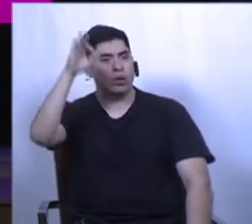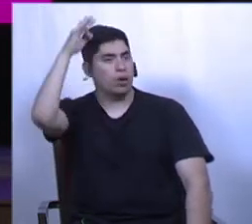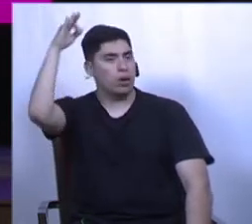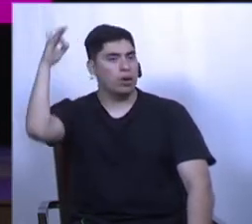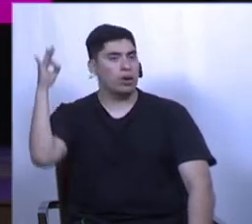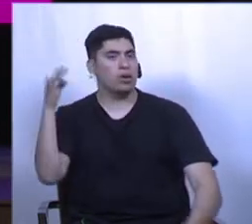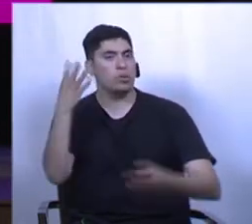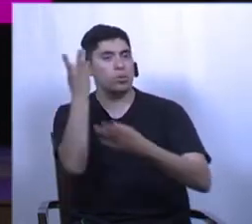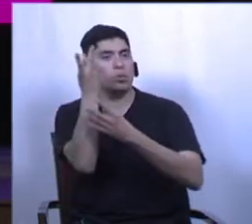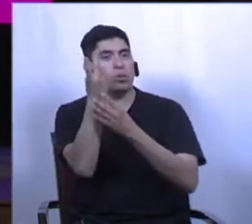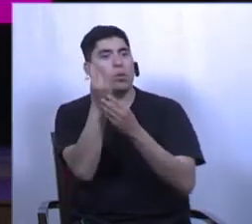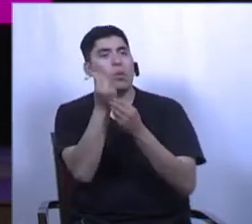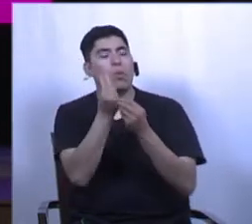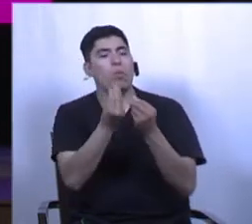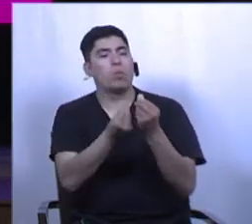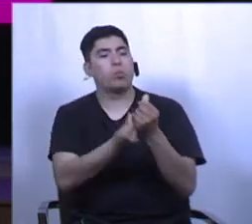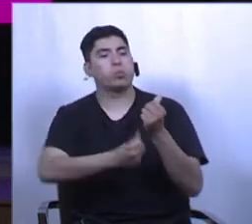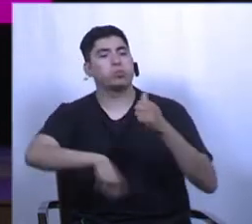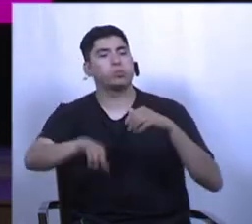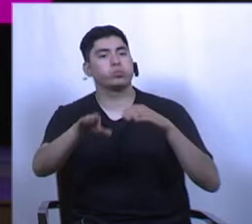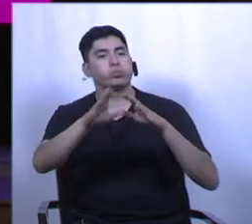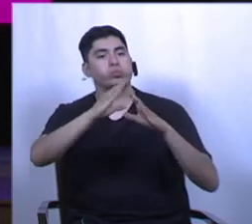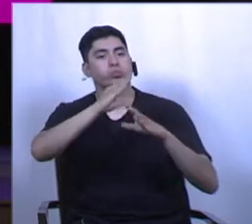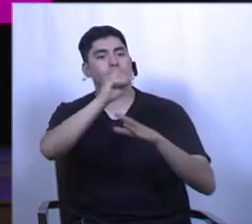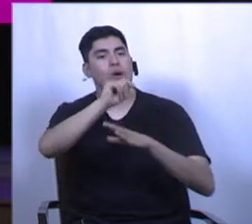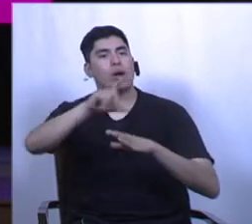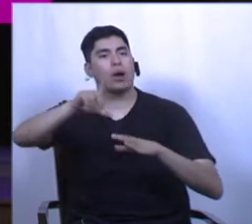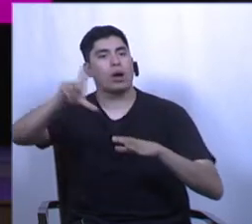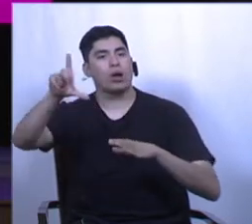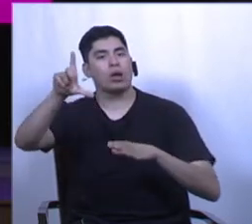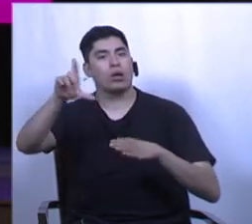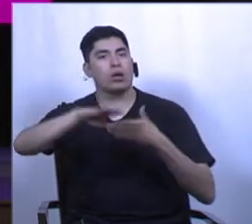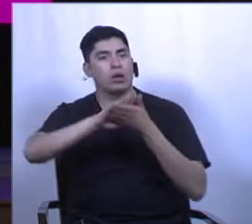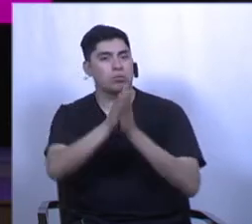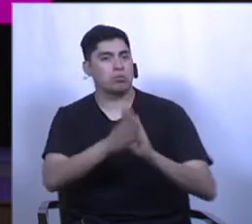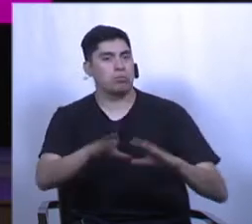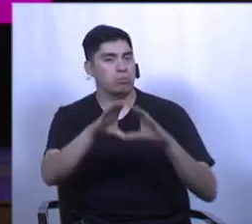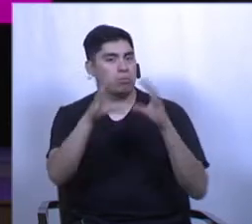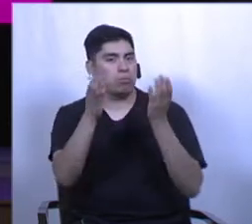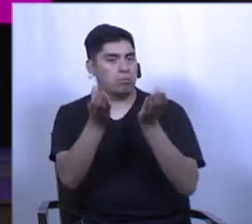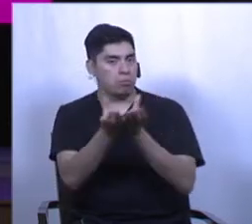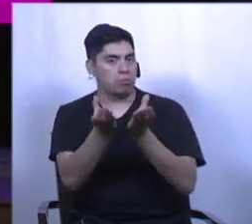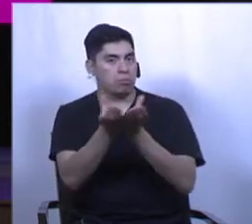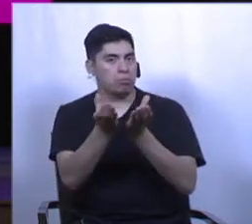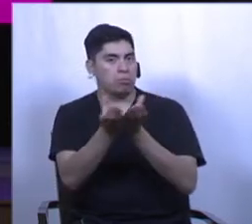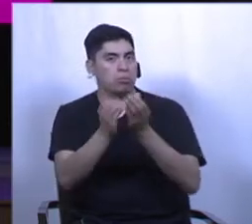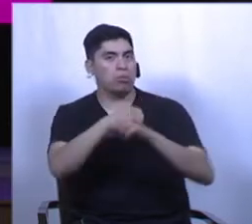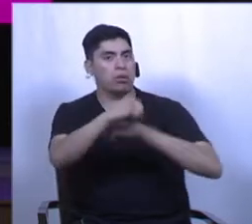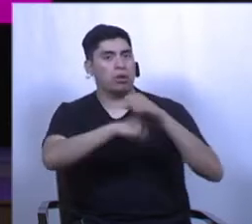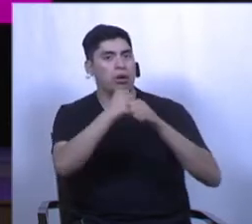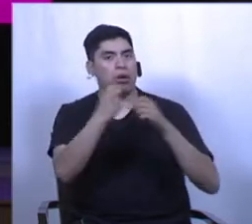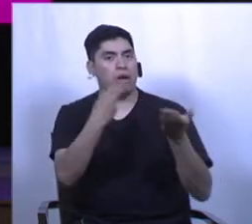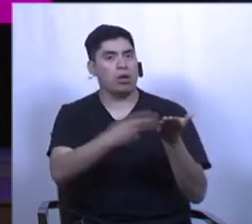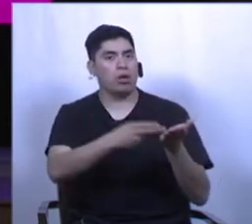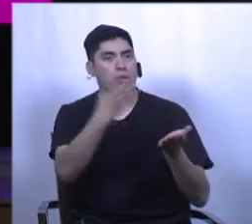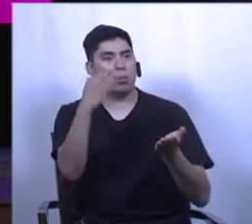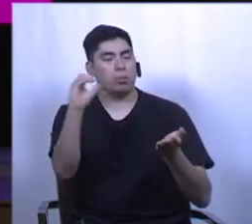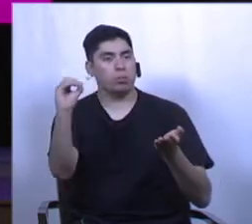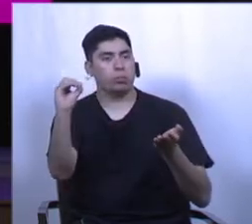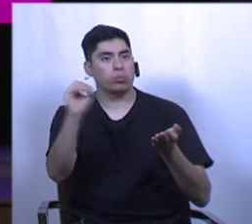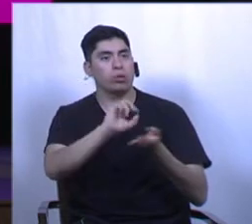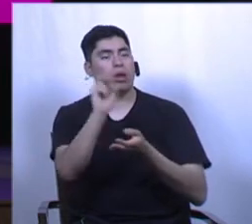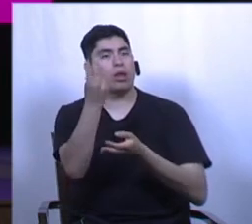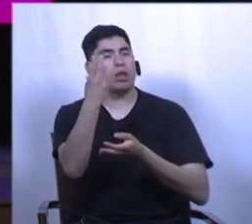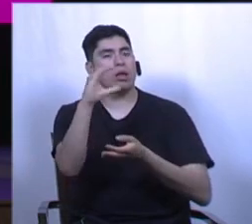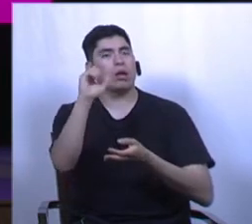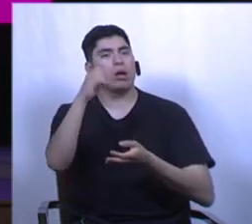creciendo y están prevaleciendo en todo el mundo. En el año 2040 va a ser la segunda causa